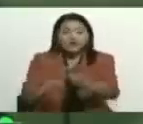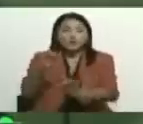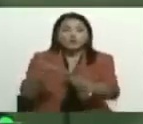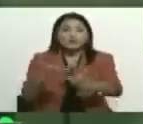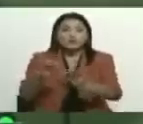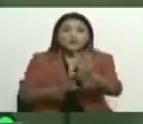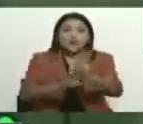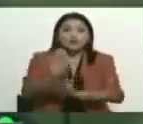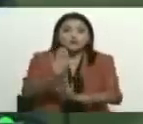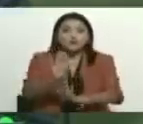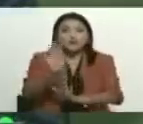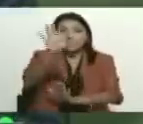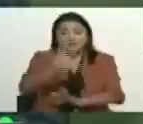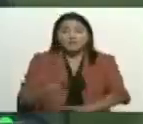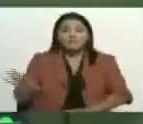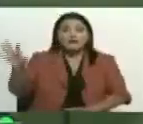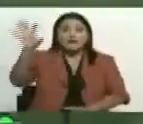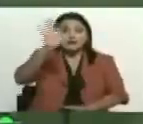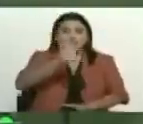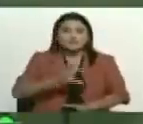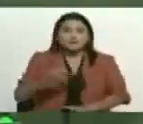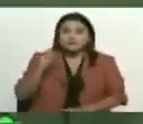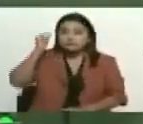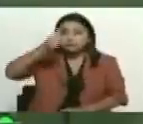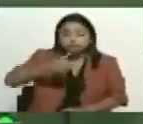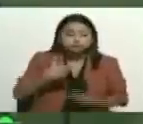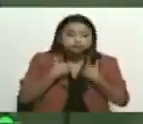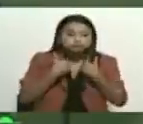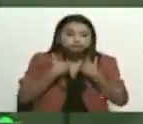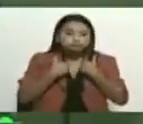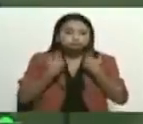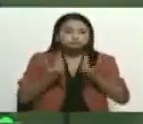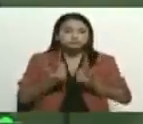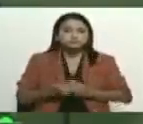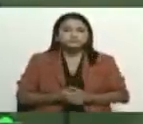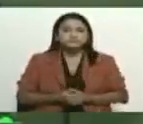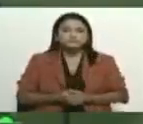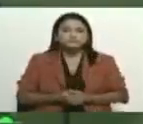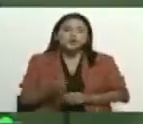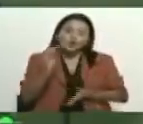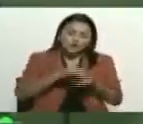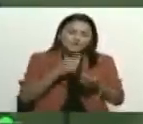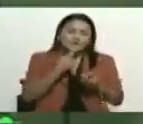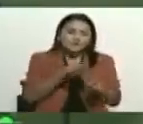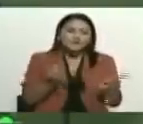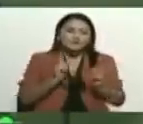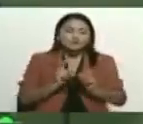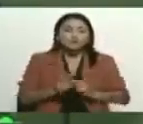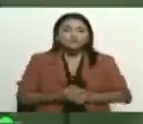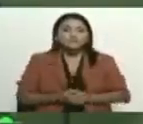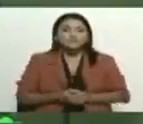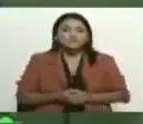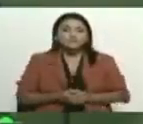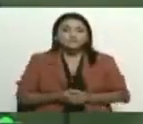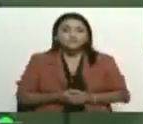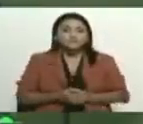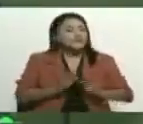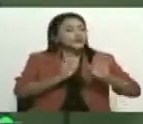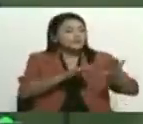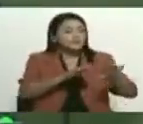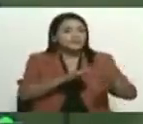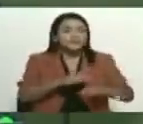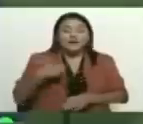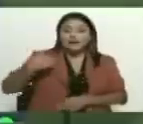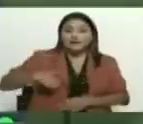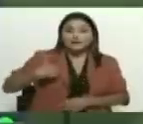el desarrollo de las poblaciones históricamente afectadas. Reiteramos igualmente nuestro firme respaldo a la